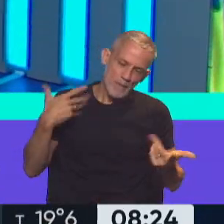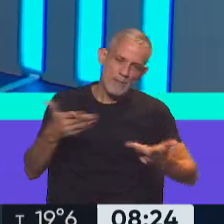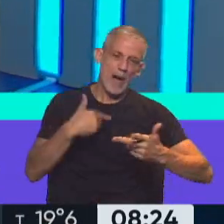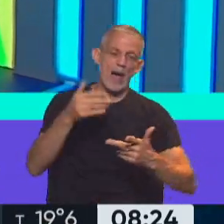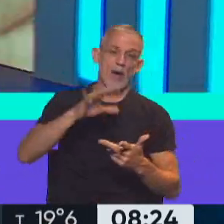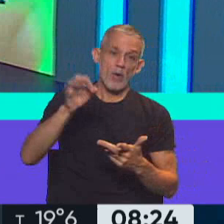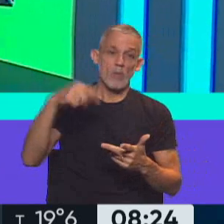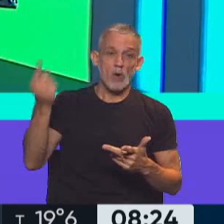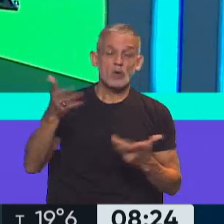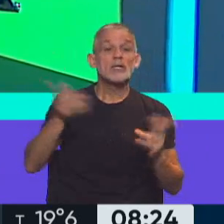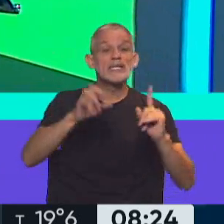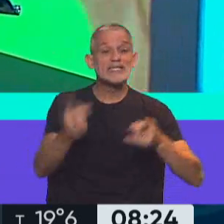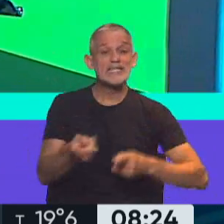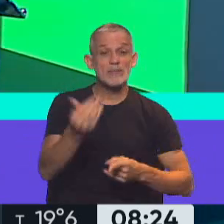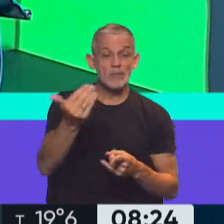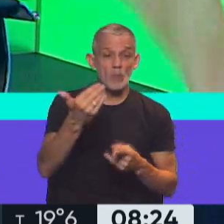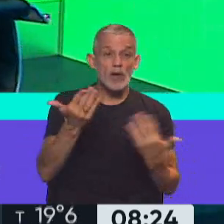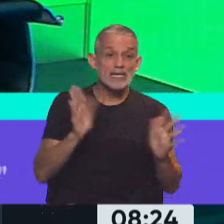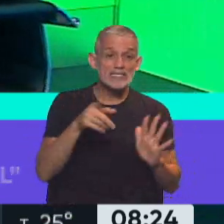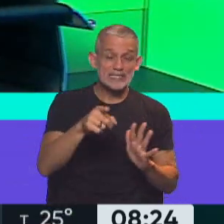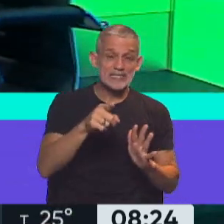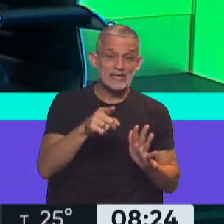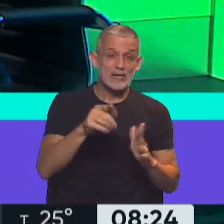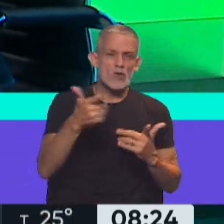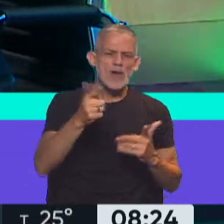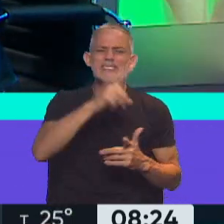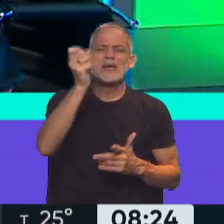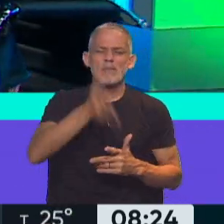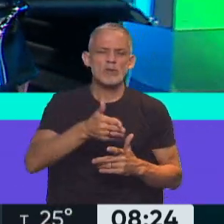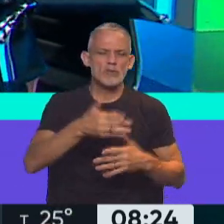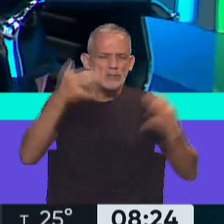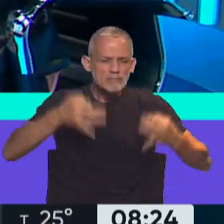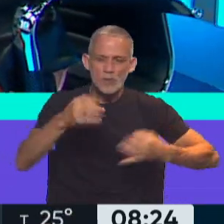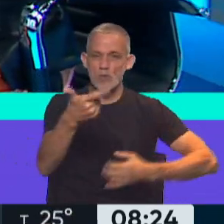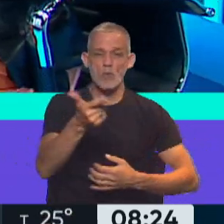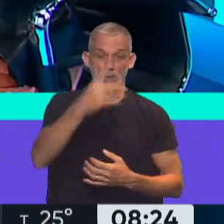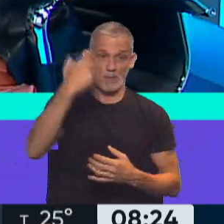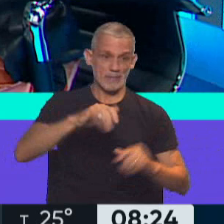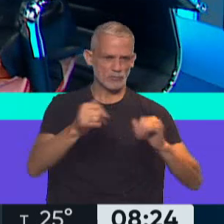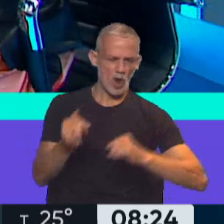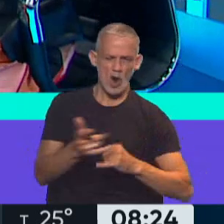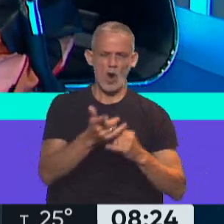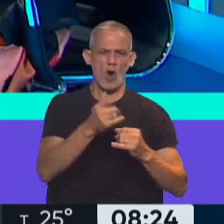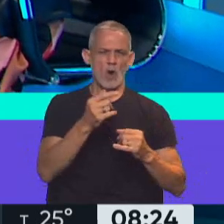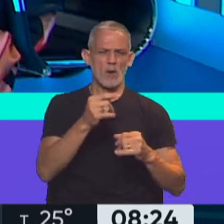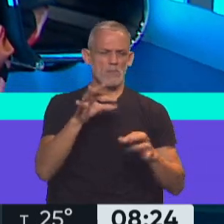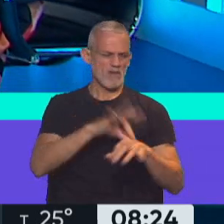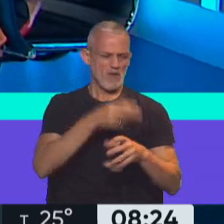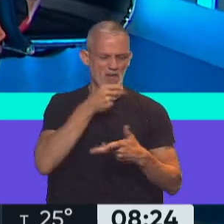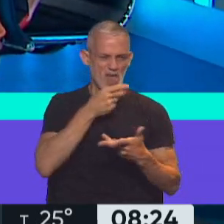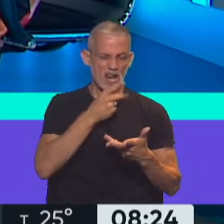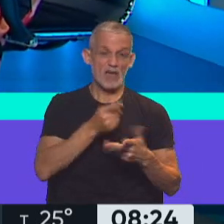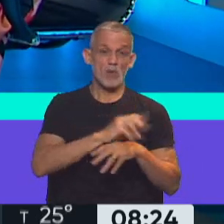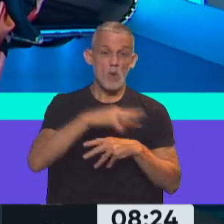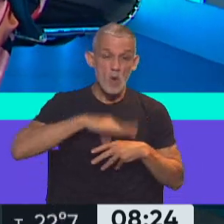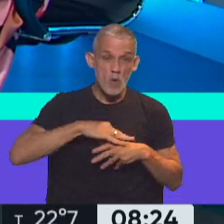por los demás, sino porque es lo más probable. No hay 100% de seguridad de que una persona joven y sin ningún factor de riesgo no